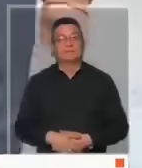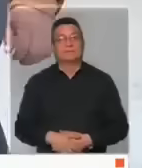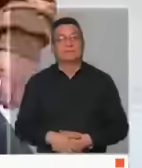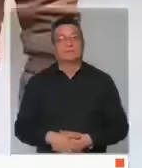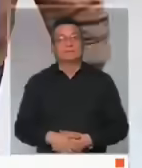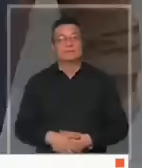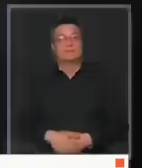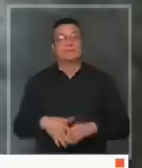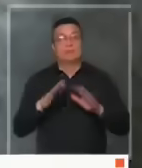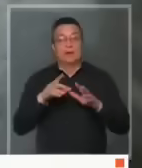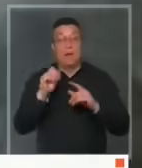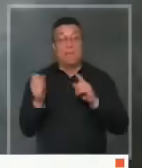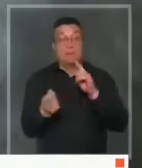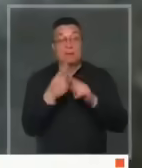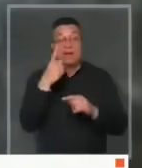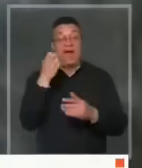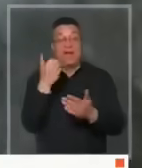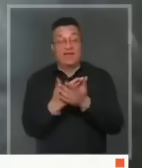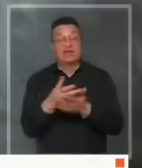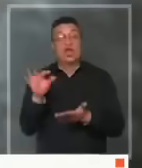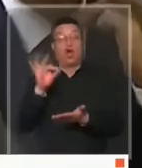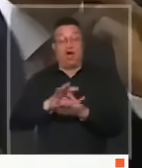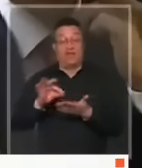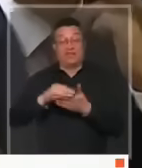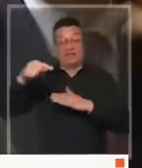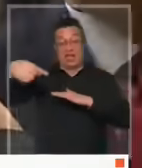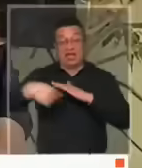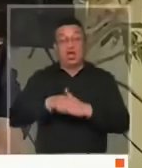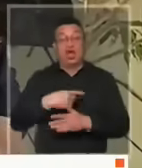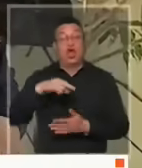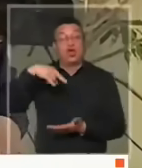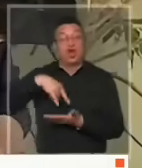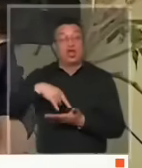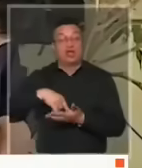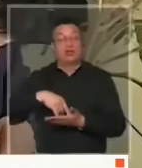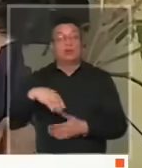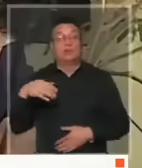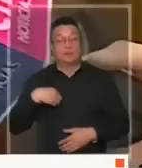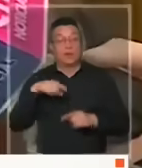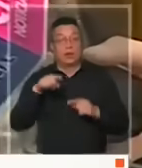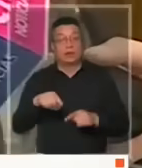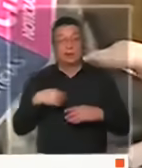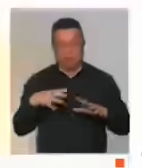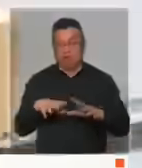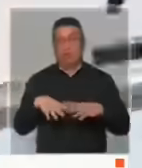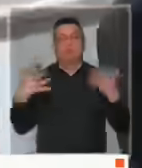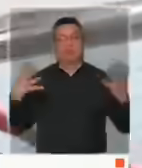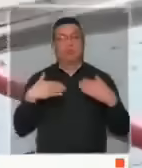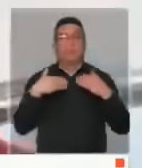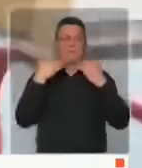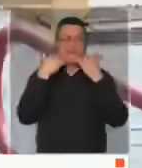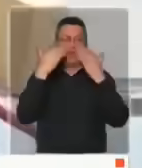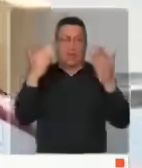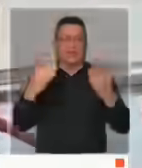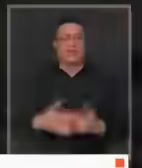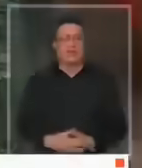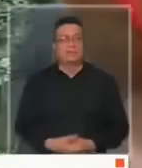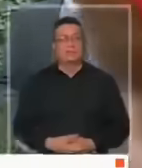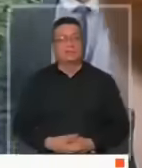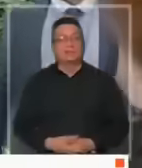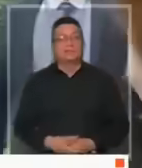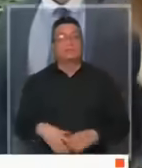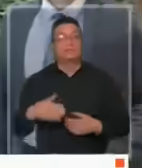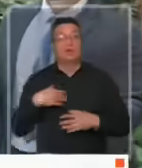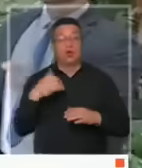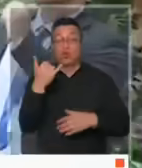Tengo entendido que esta es la primera vez que se allana una oficina aquí en el Congreso. Es impactante. La palabra yo creo que es consternación. Una vergüenza. No me había